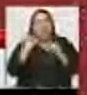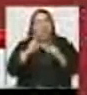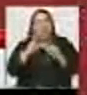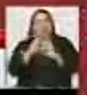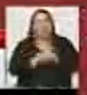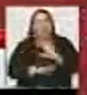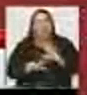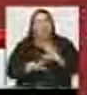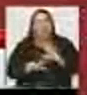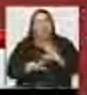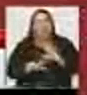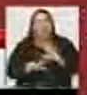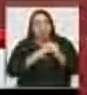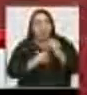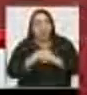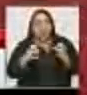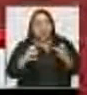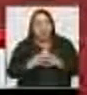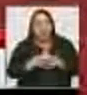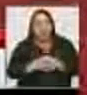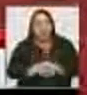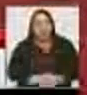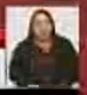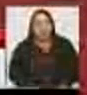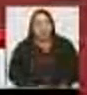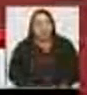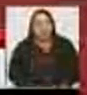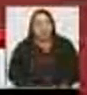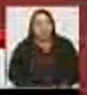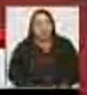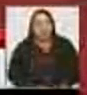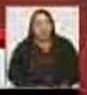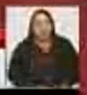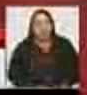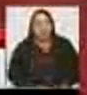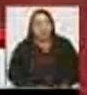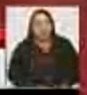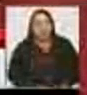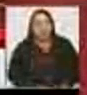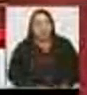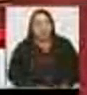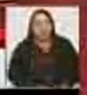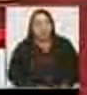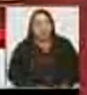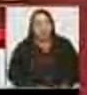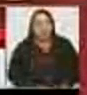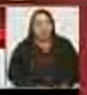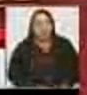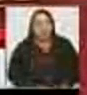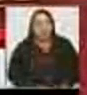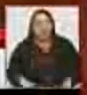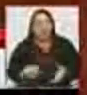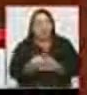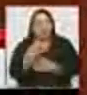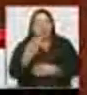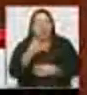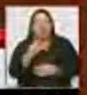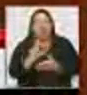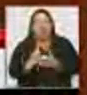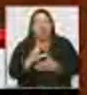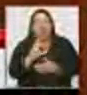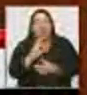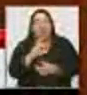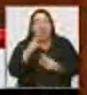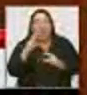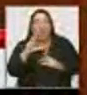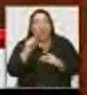áreas protegidas y 1 en infraestructura vial. Dichos procesos se realizaron en las regiones de Arequipa, Lima, Loreto, Pasco y